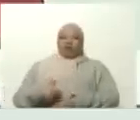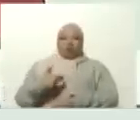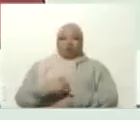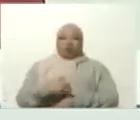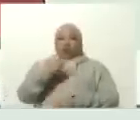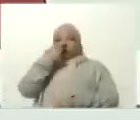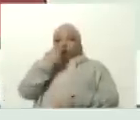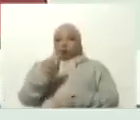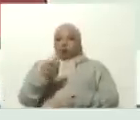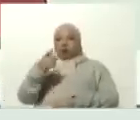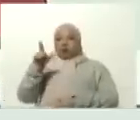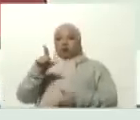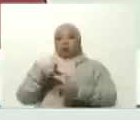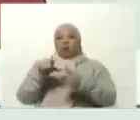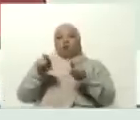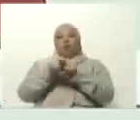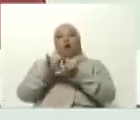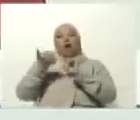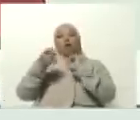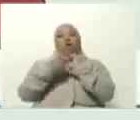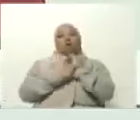recibió en el Palacio de Miraflores a Ramos Alú.